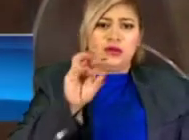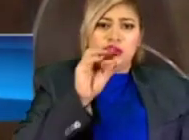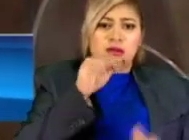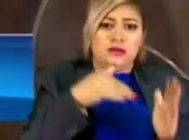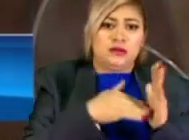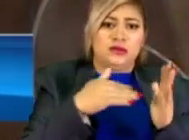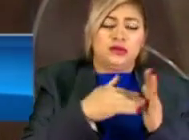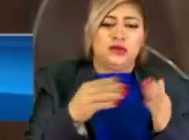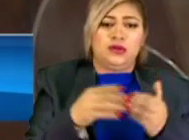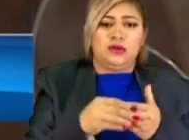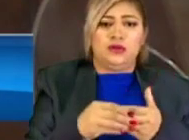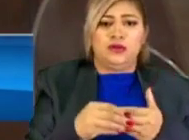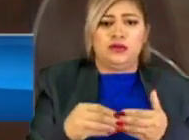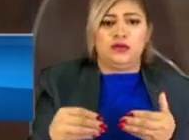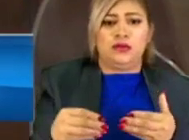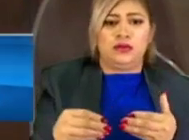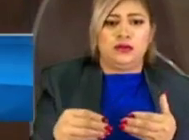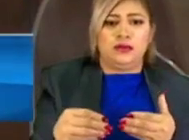balboas.